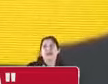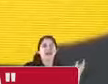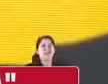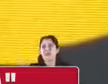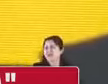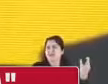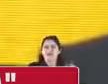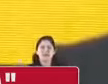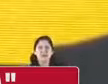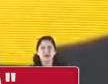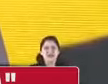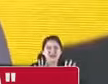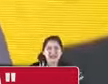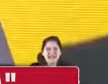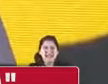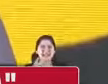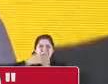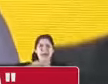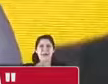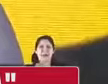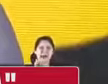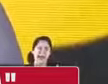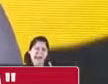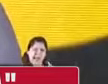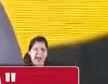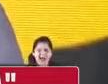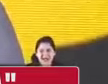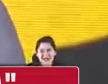tergiverse la verdad de esa manera